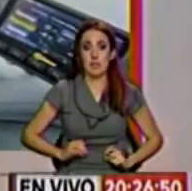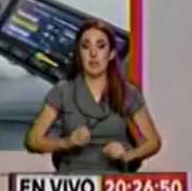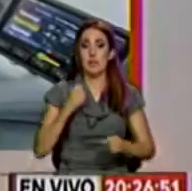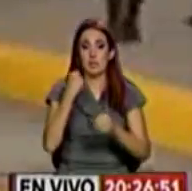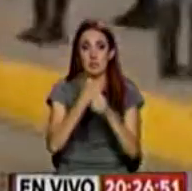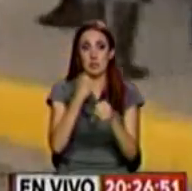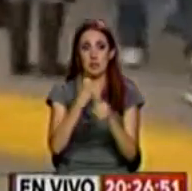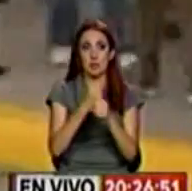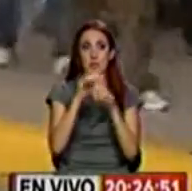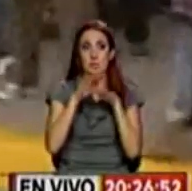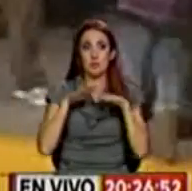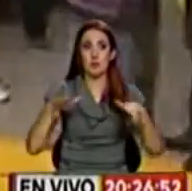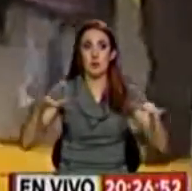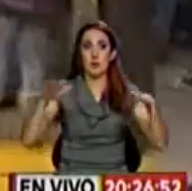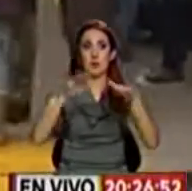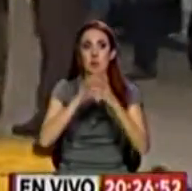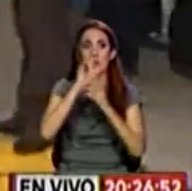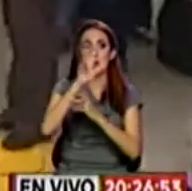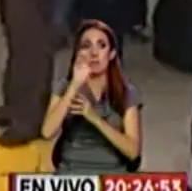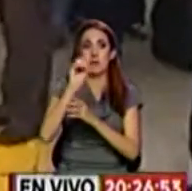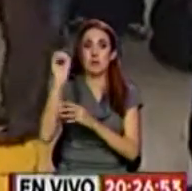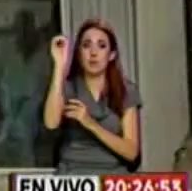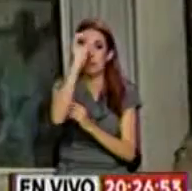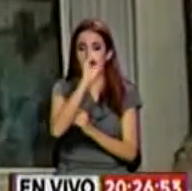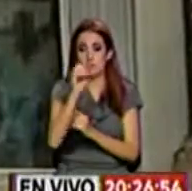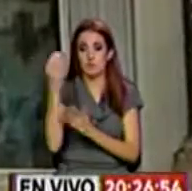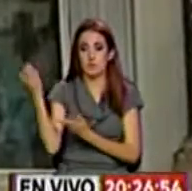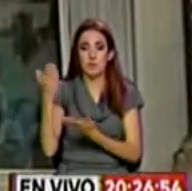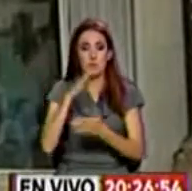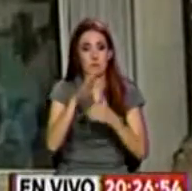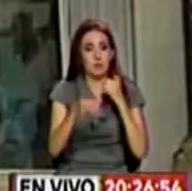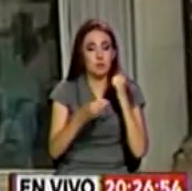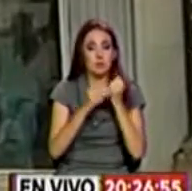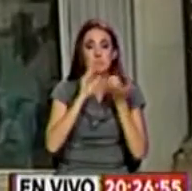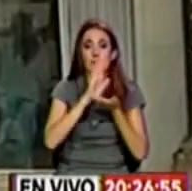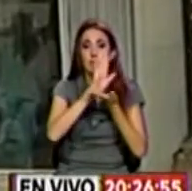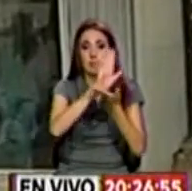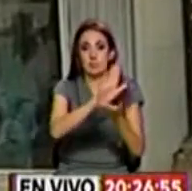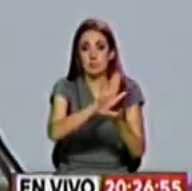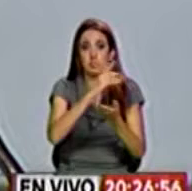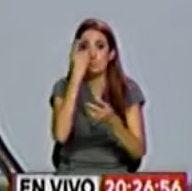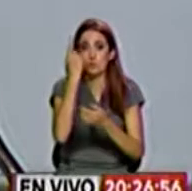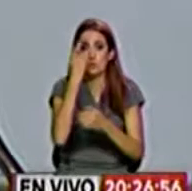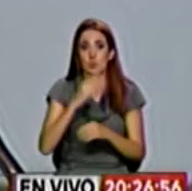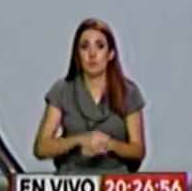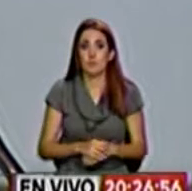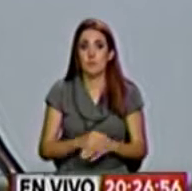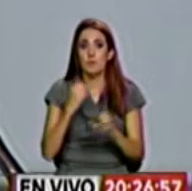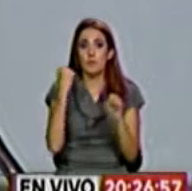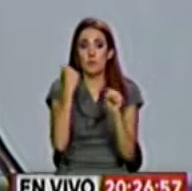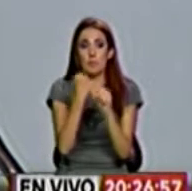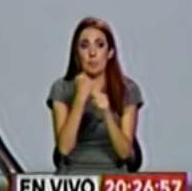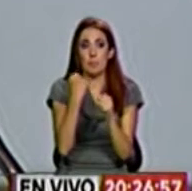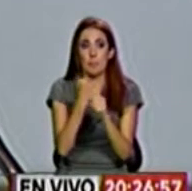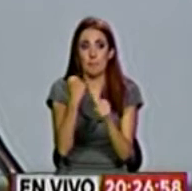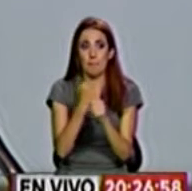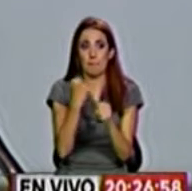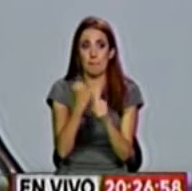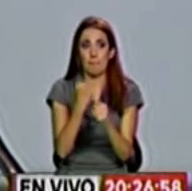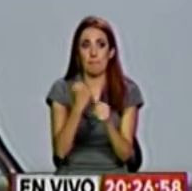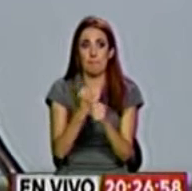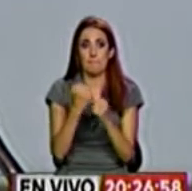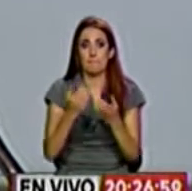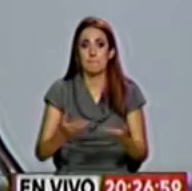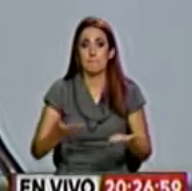país. De ellos, solo el 30% tiene acceso a los beneficios de la seguridad social. Estamos trabajando en estas